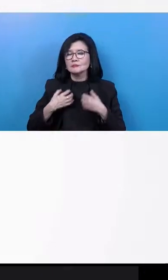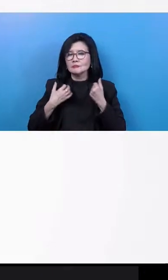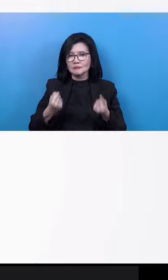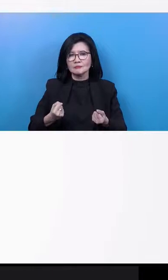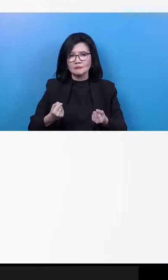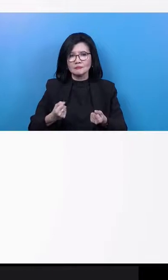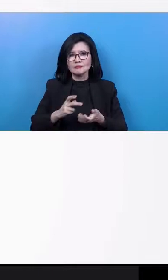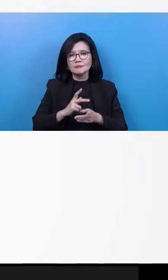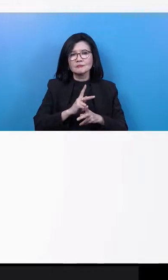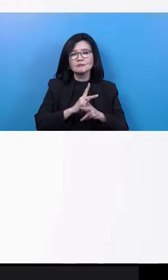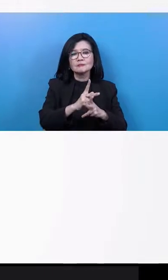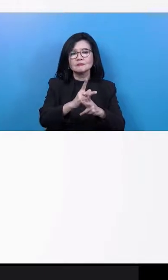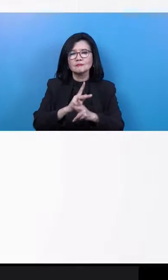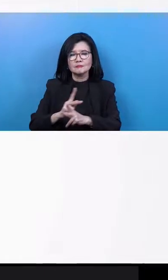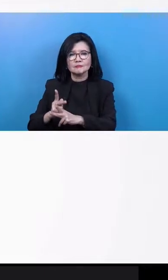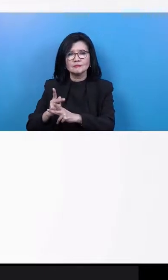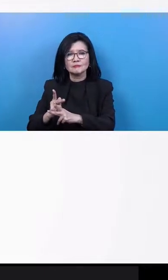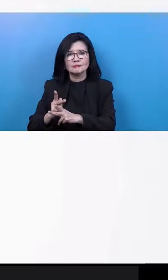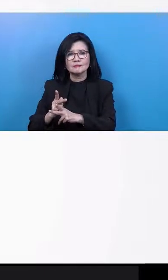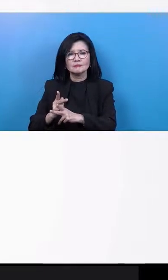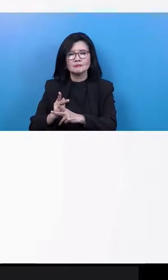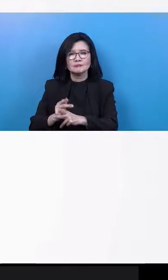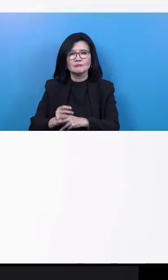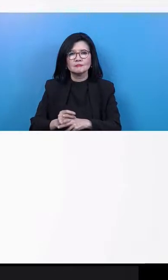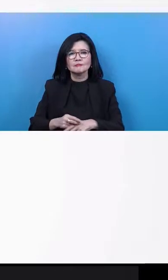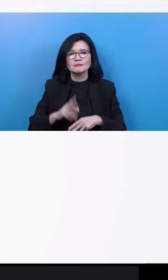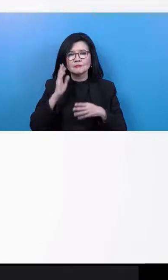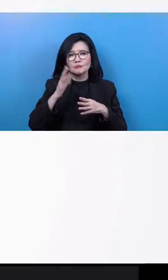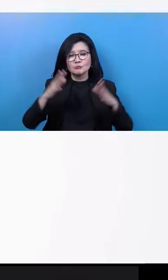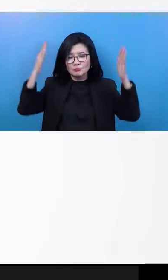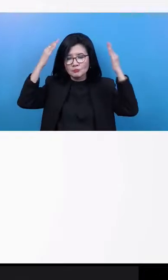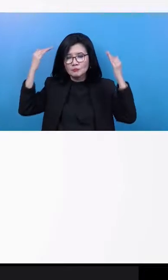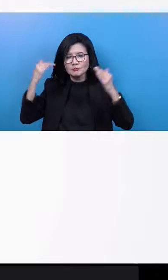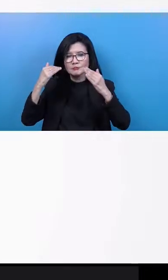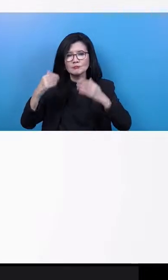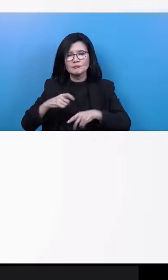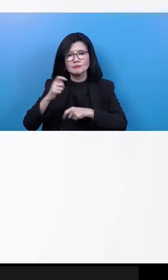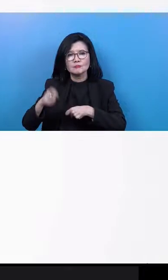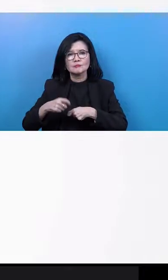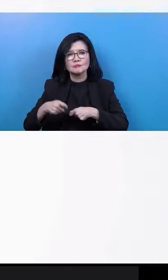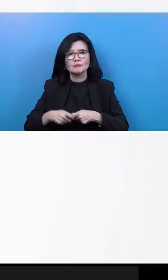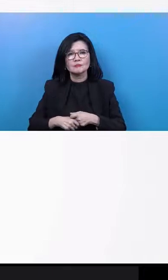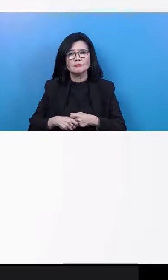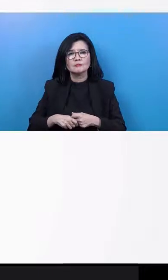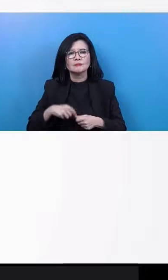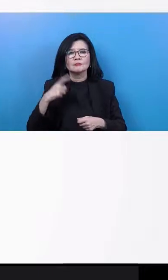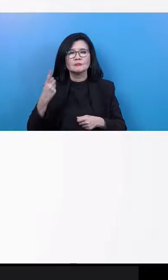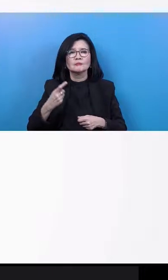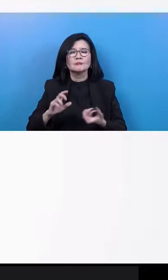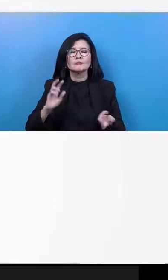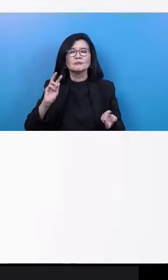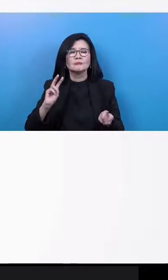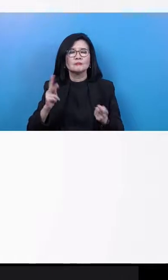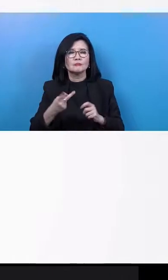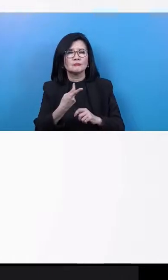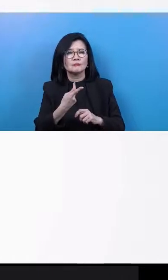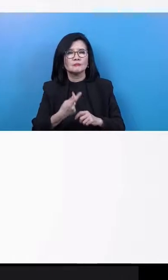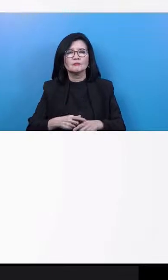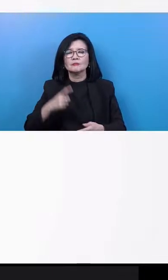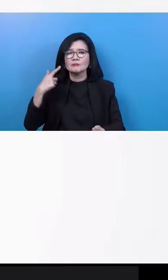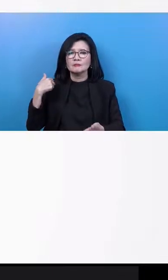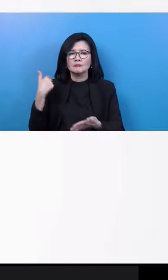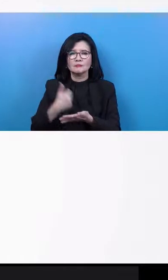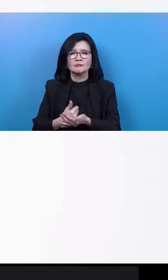serie de reformas institucionales importantes que hemos venido ejecutando en los últimos años, pero sobre todo